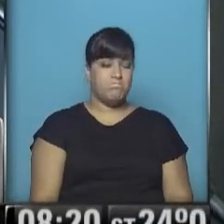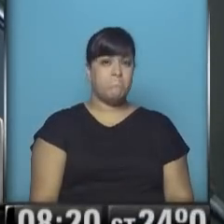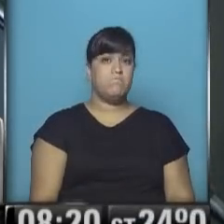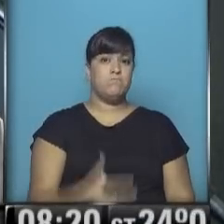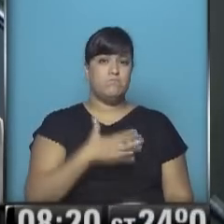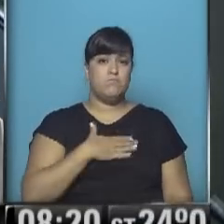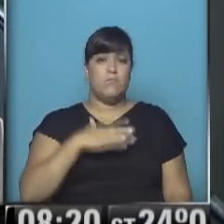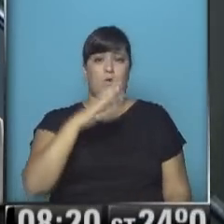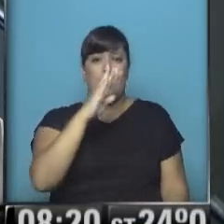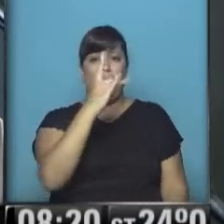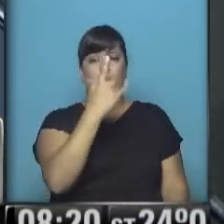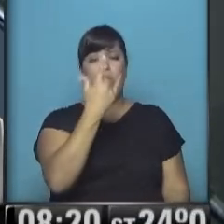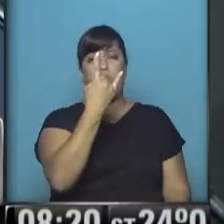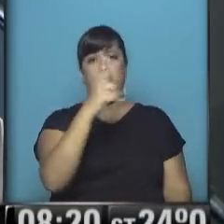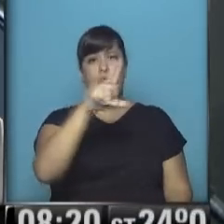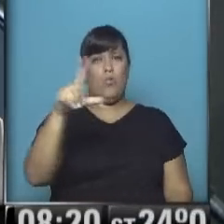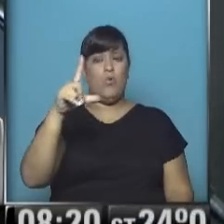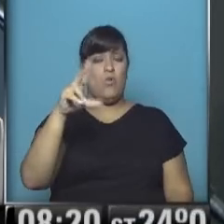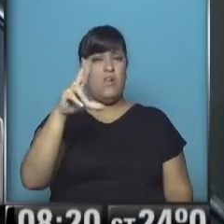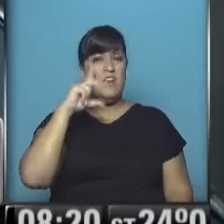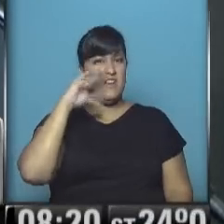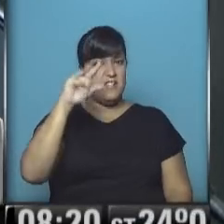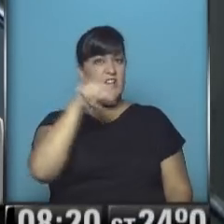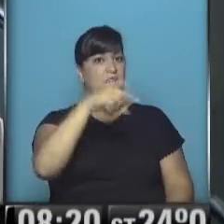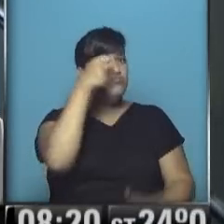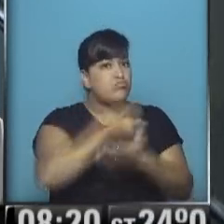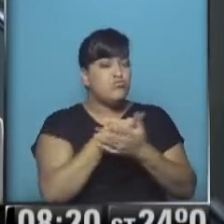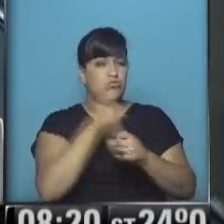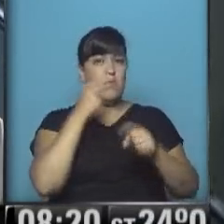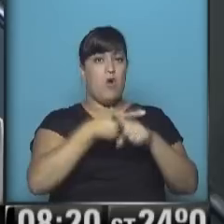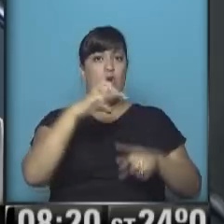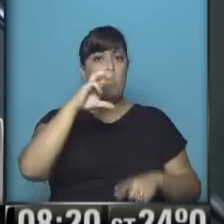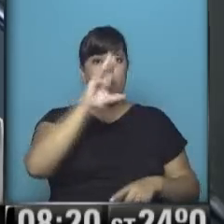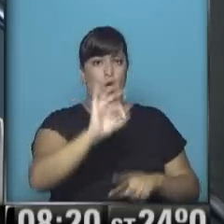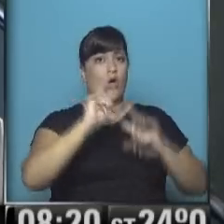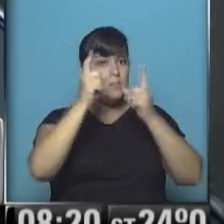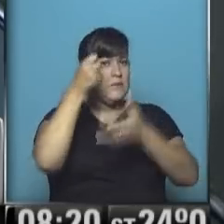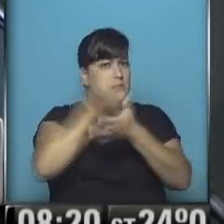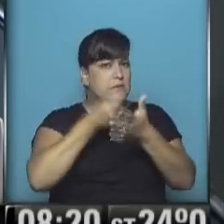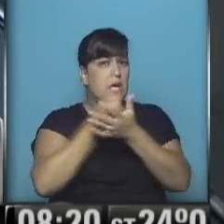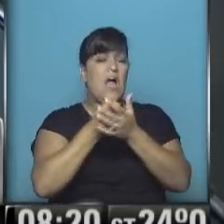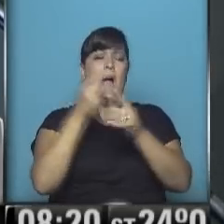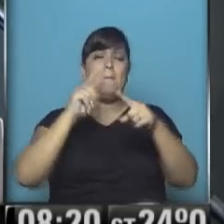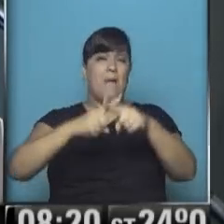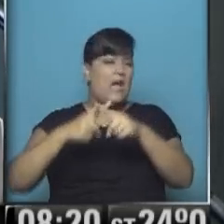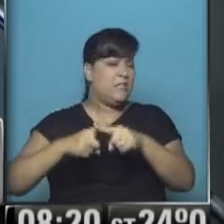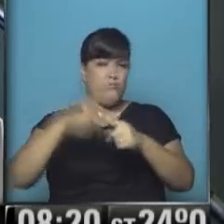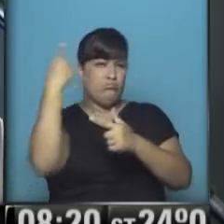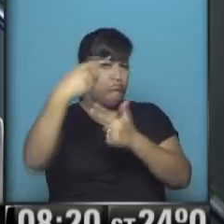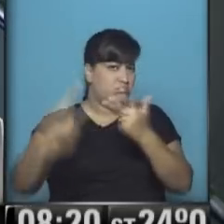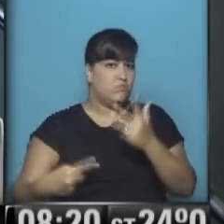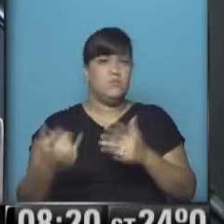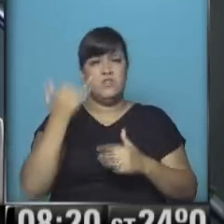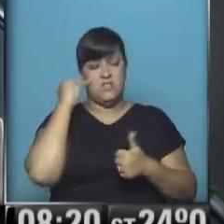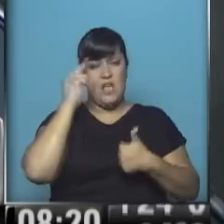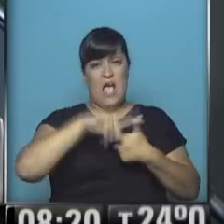Patricia Bullrich, nos tiene sin cuidado. Ella es una militante del PRO y a su vez es una militante multipartidaria, porque ha formado parte de